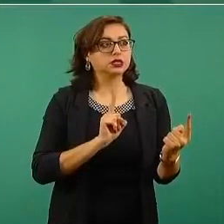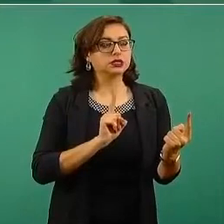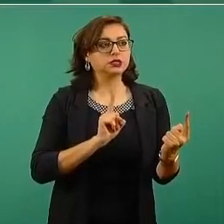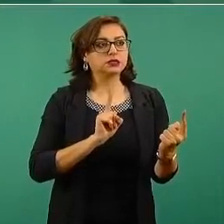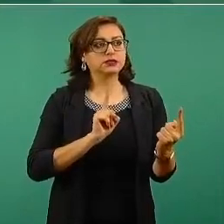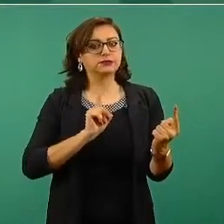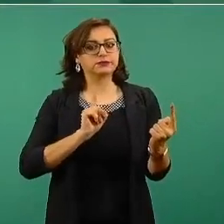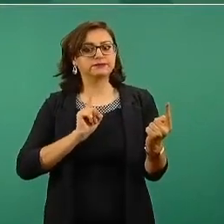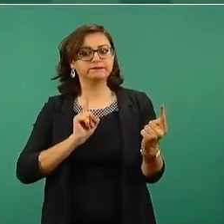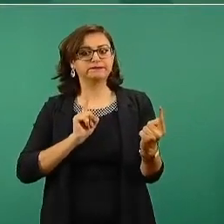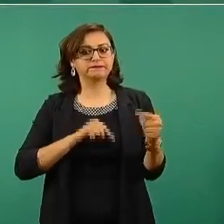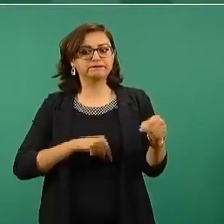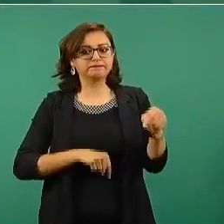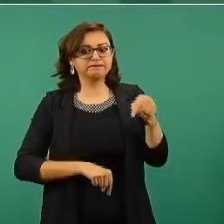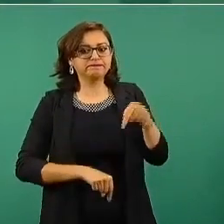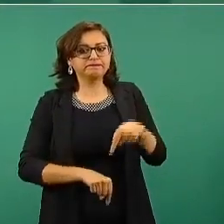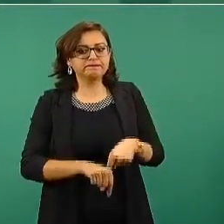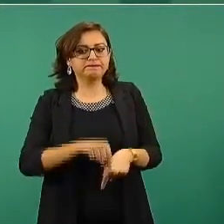caminó hacia mí,